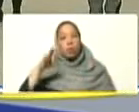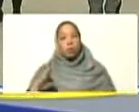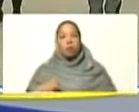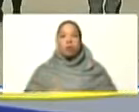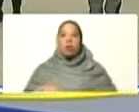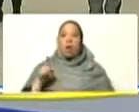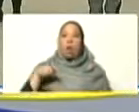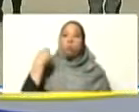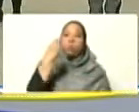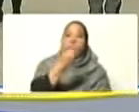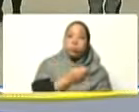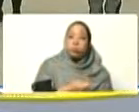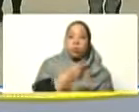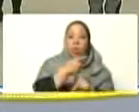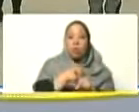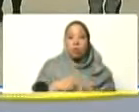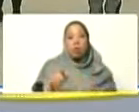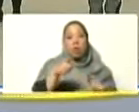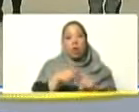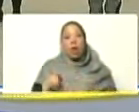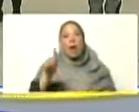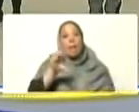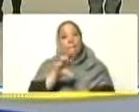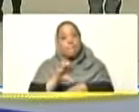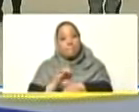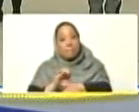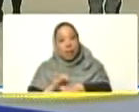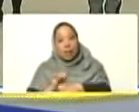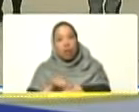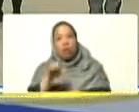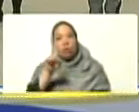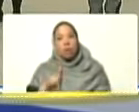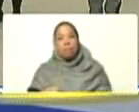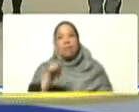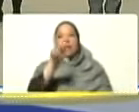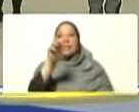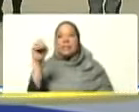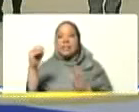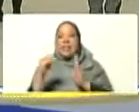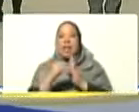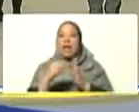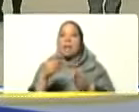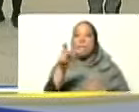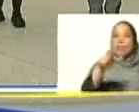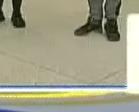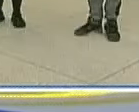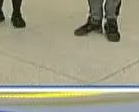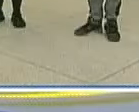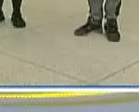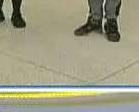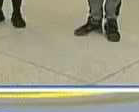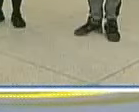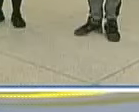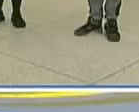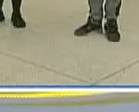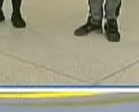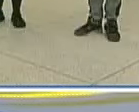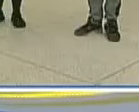gradúa varias centenares de médicos y médicas. Está la universidad, la USC,